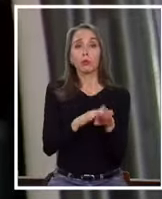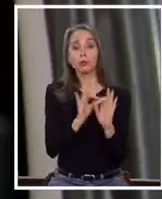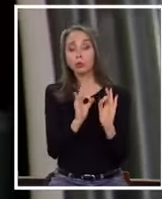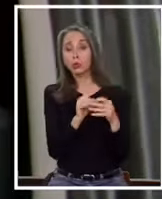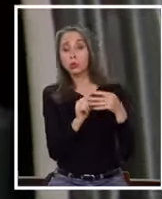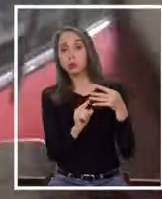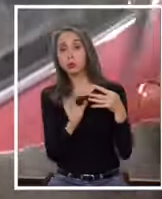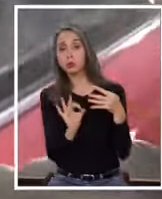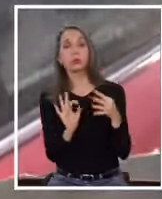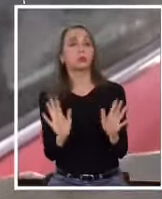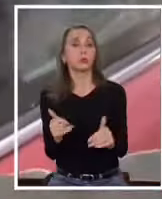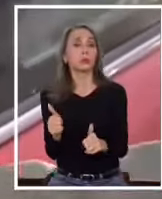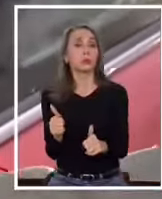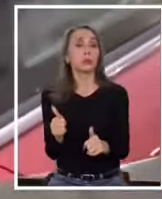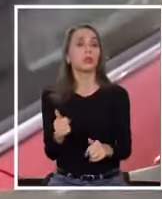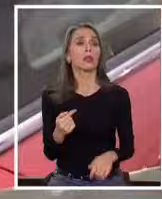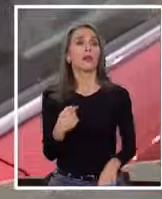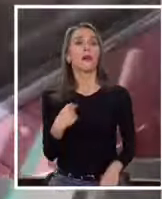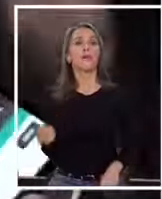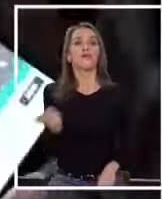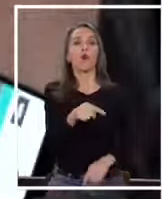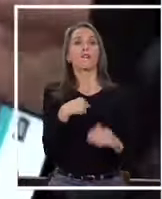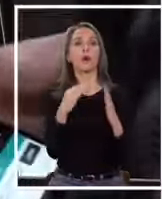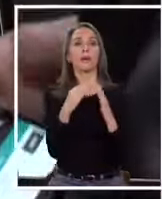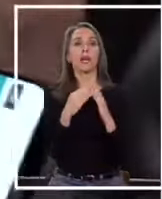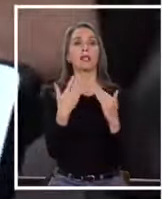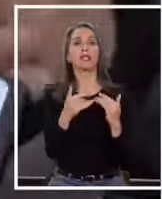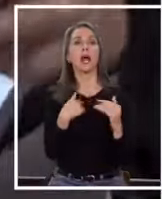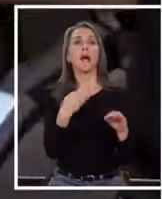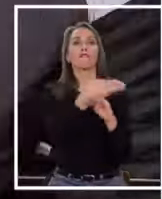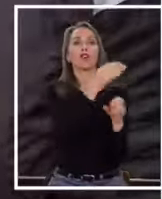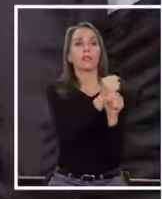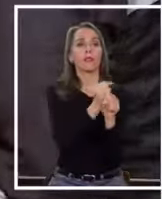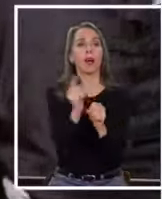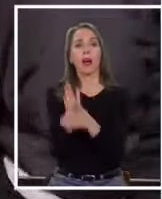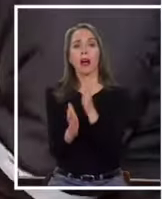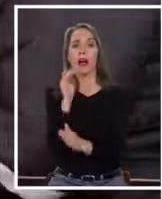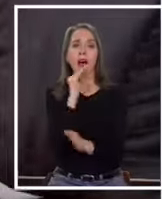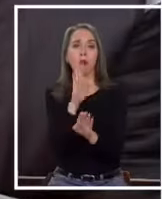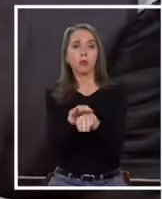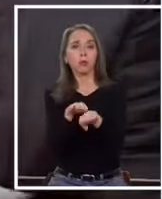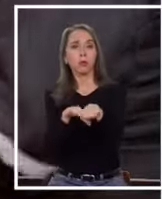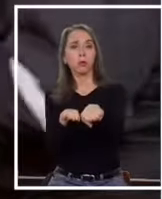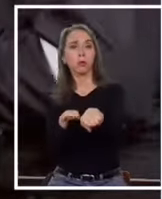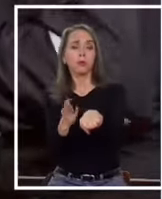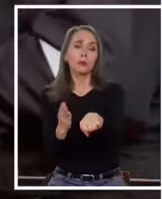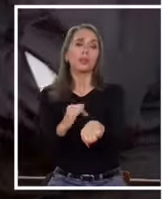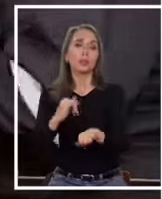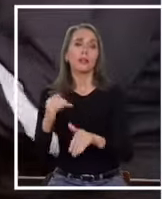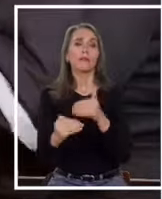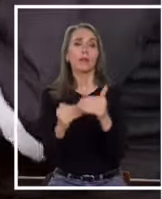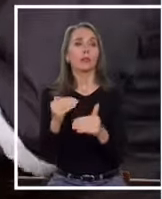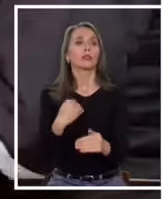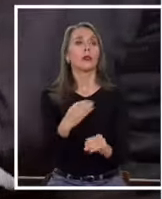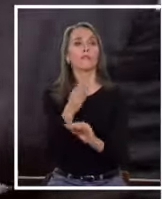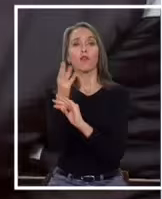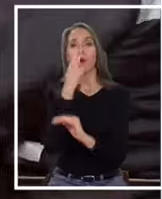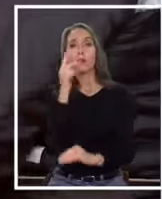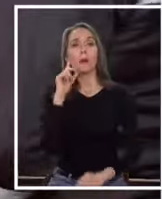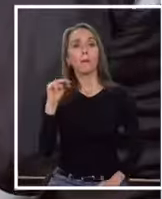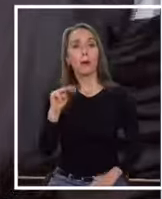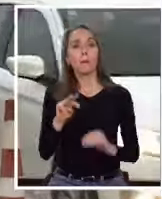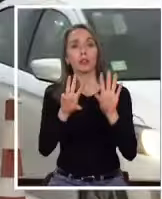reglamentación, todo bien. De vuelta a la casa, tengo el trabajo. Tiene que agilizarse nomás, pero tiene que seguir funcionando. Voy a ver a mi madre